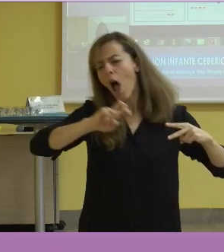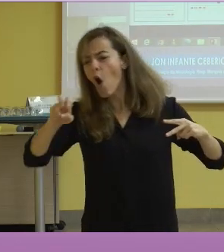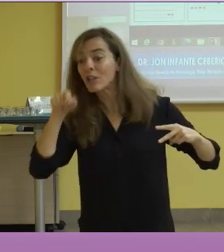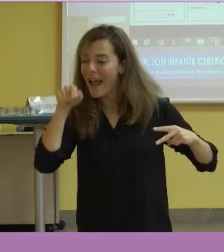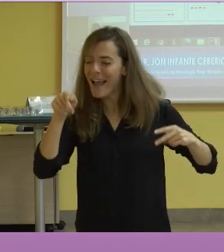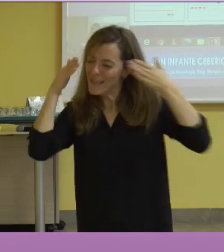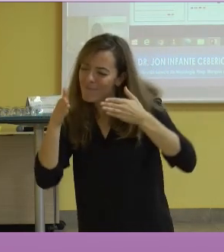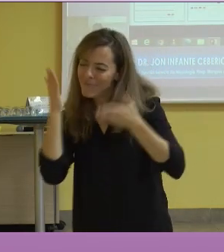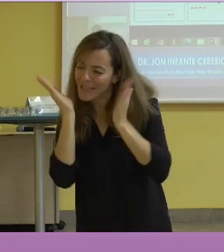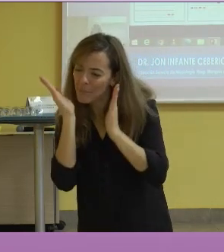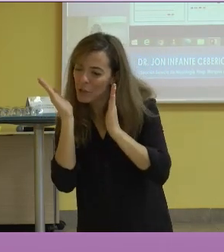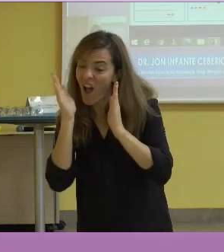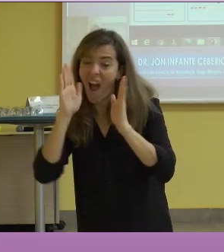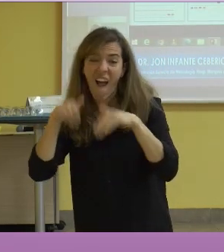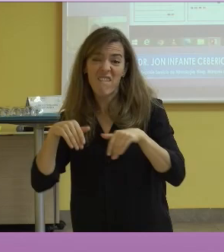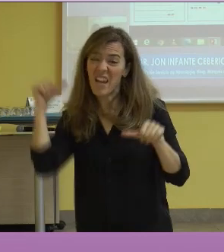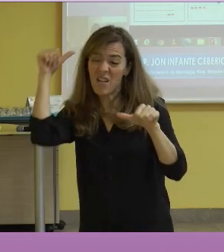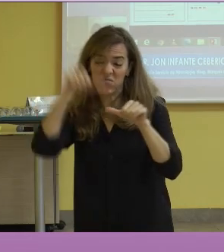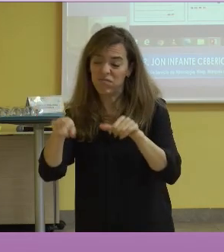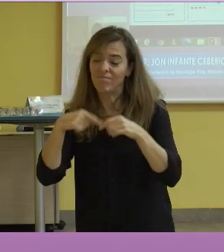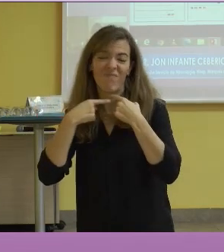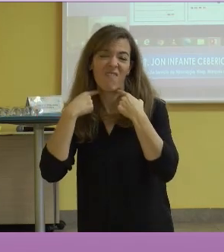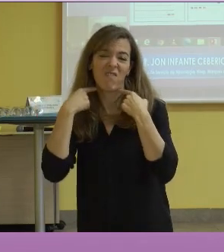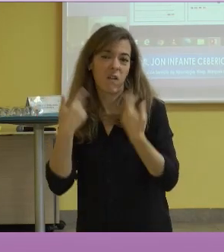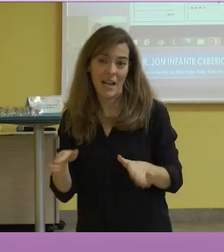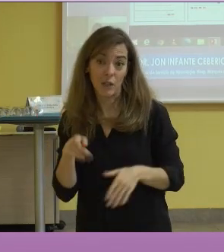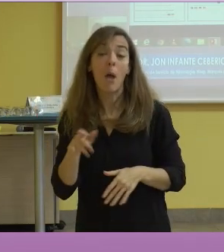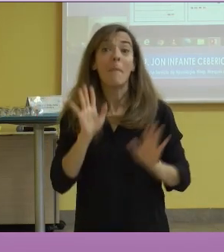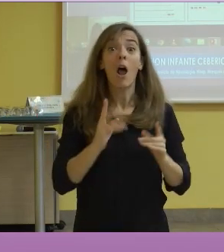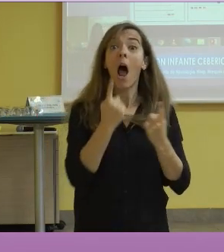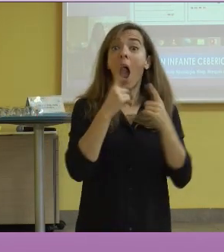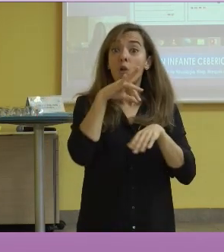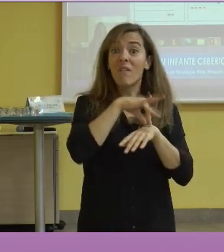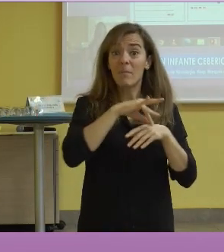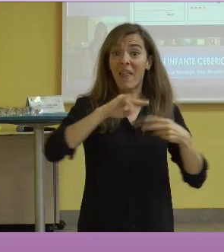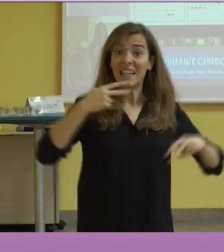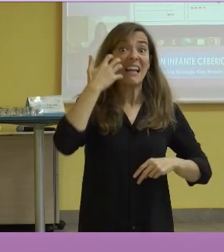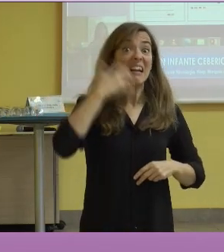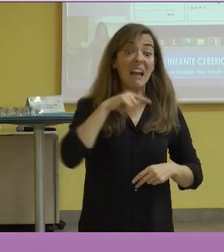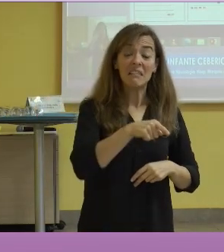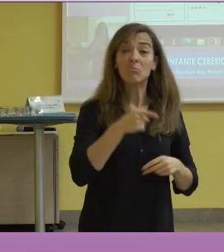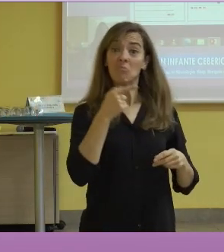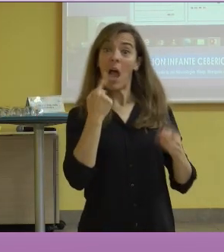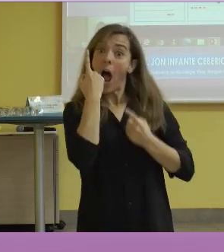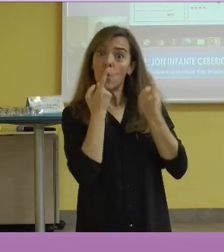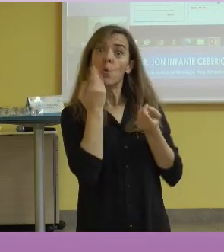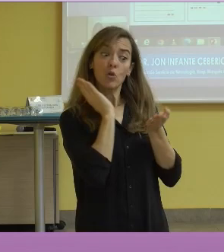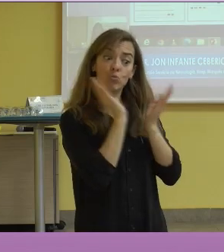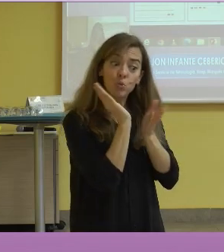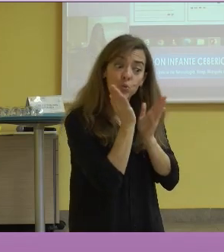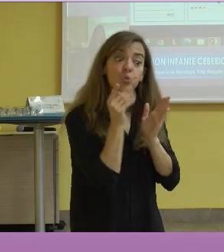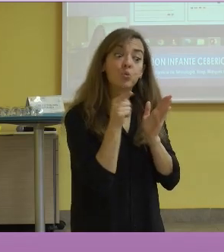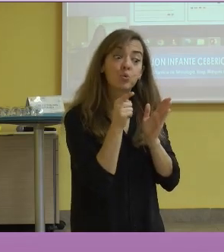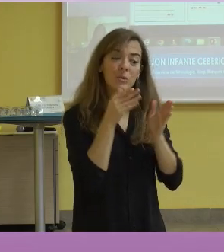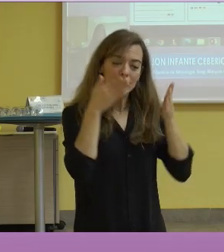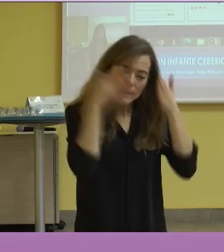fracasado. Pero ya hay algunas enfermedades genéticas raras en las que las terapias génicas funcionan, ¿no? Conocemos